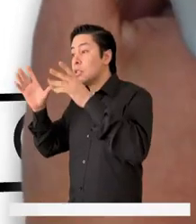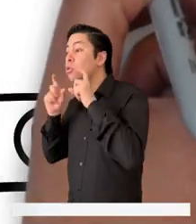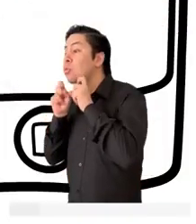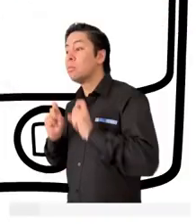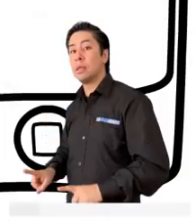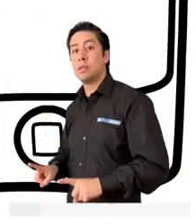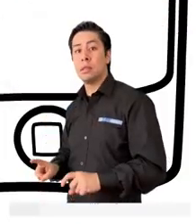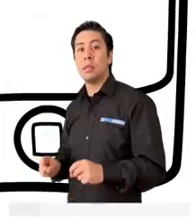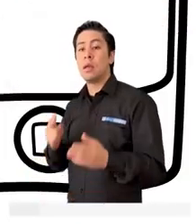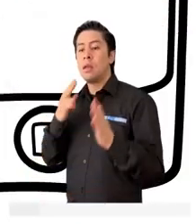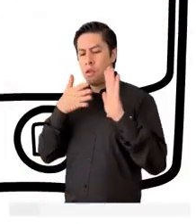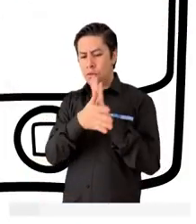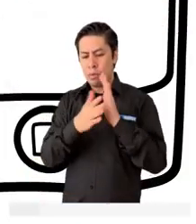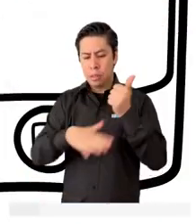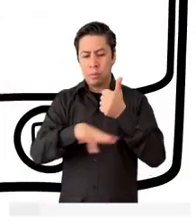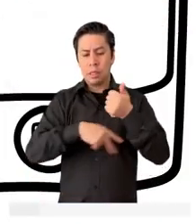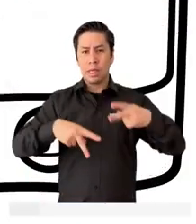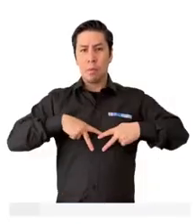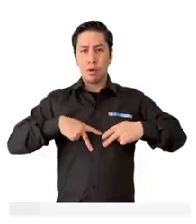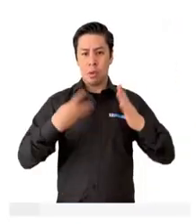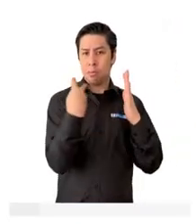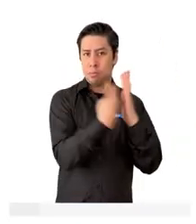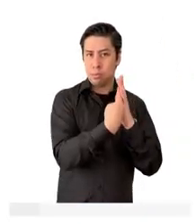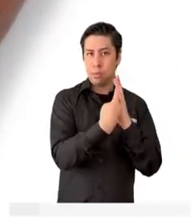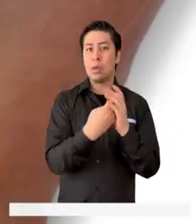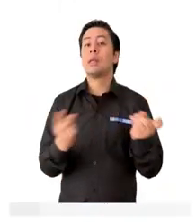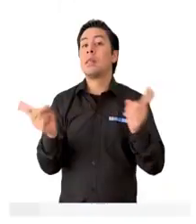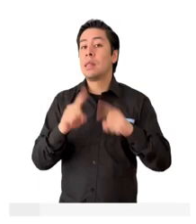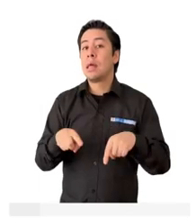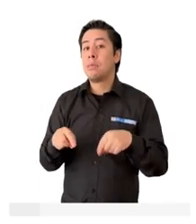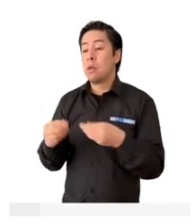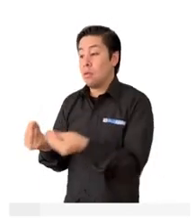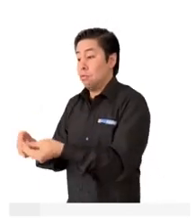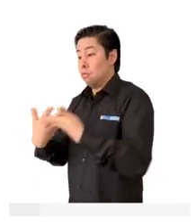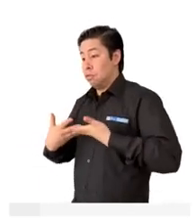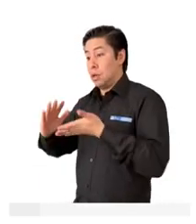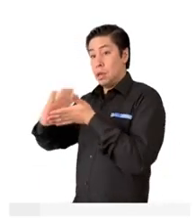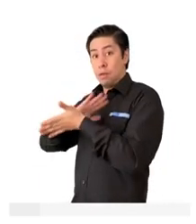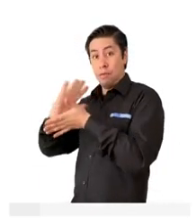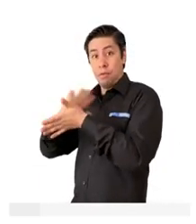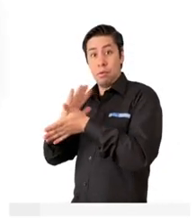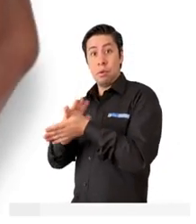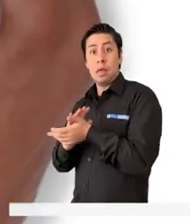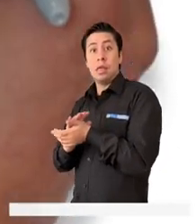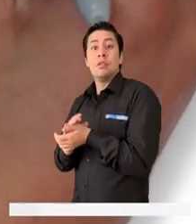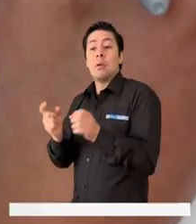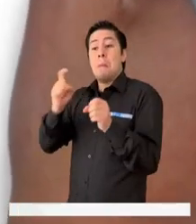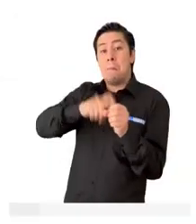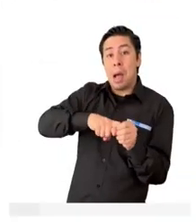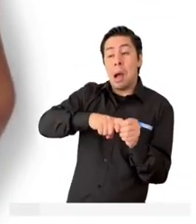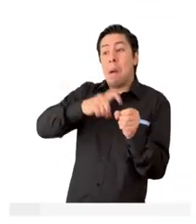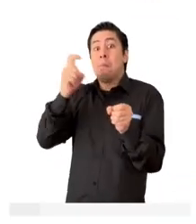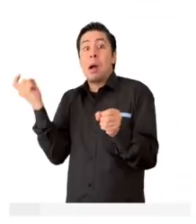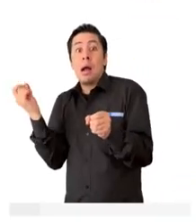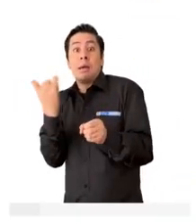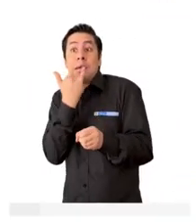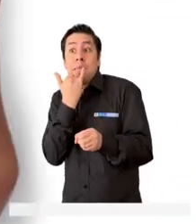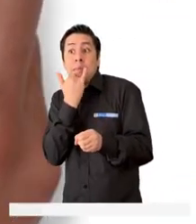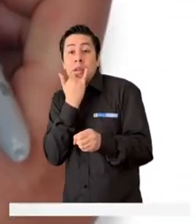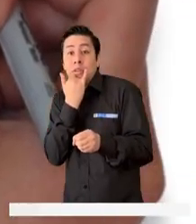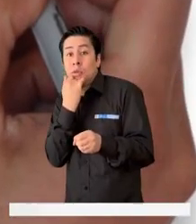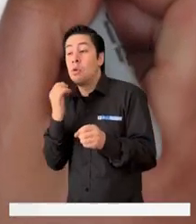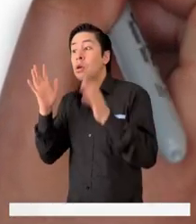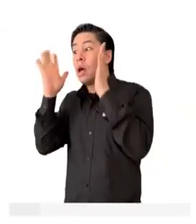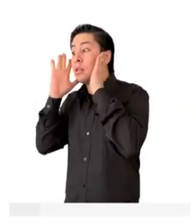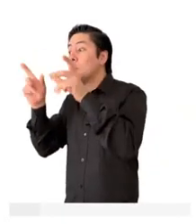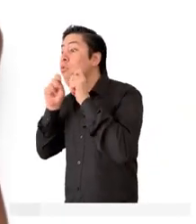humanitaria. Actualizar sus datos de contacto. También puede obtener información de su estado en el Registro Único de Víctimas, el estado de